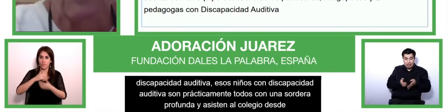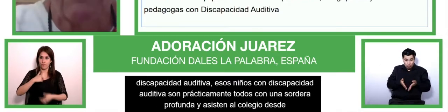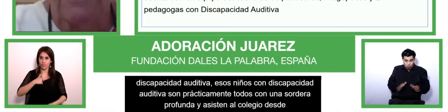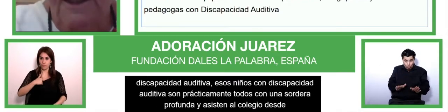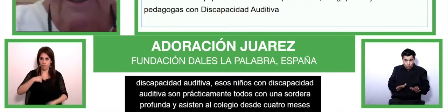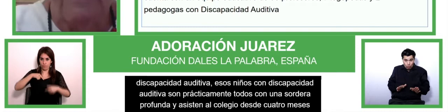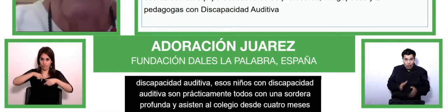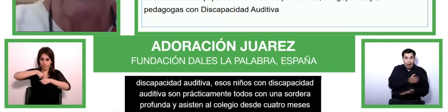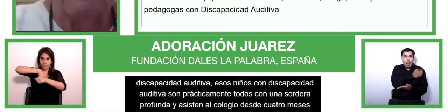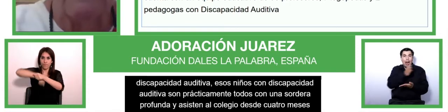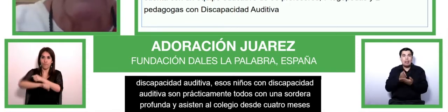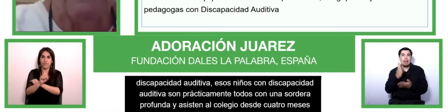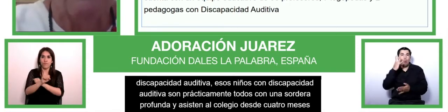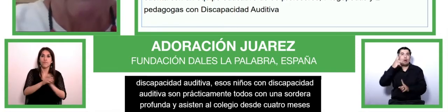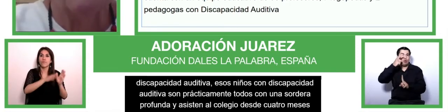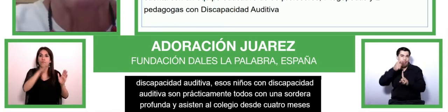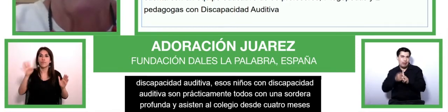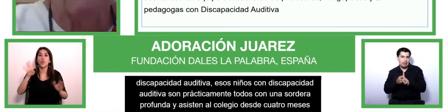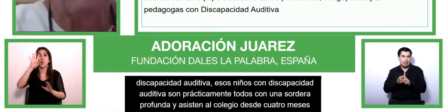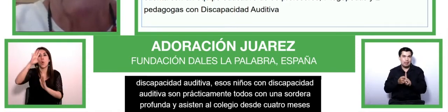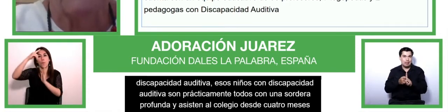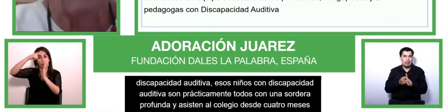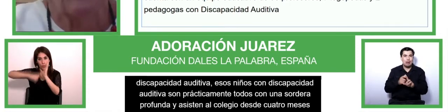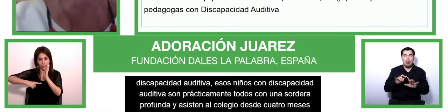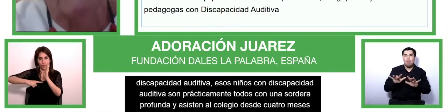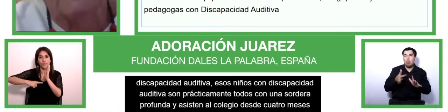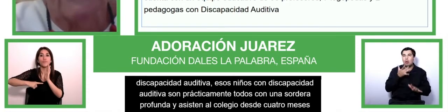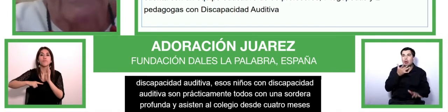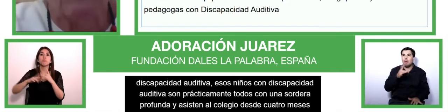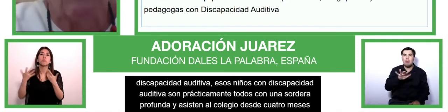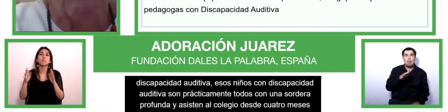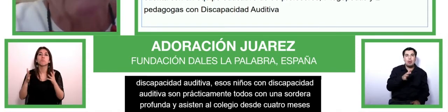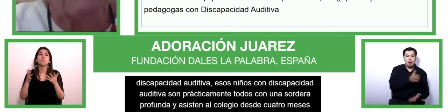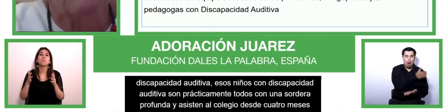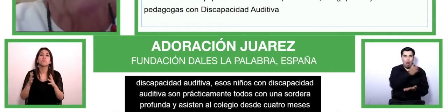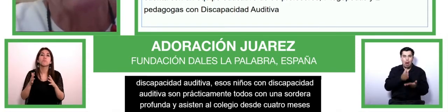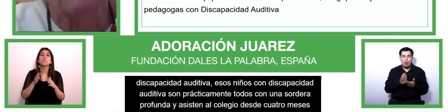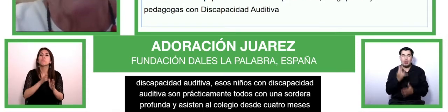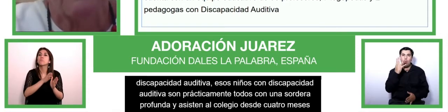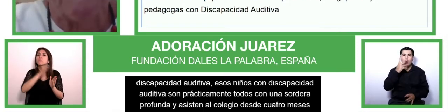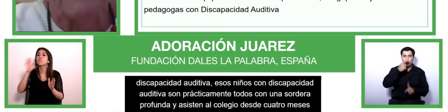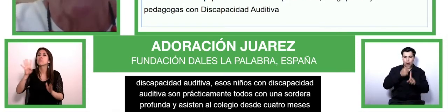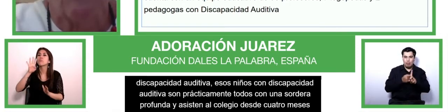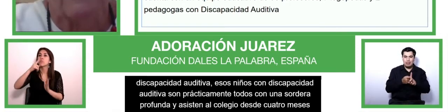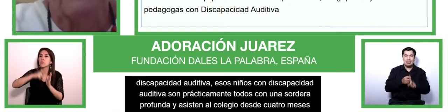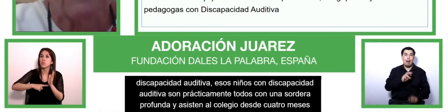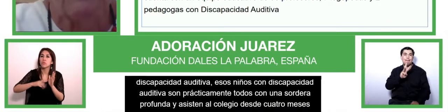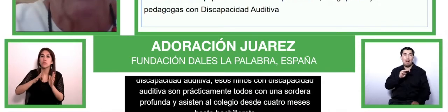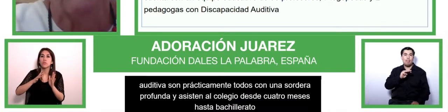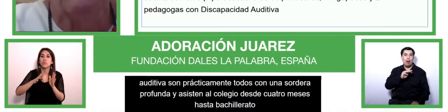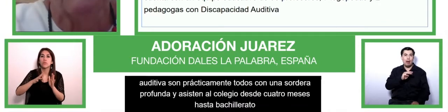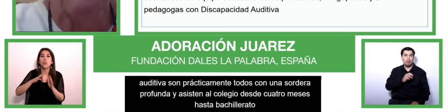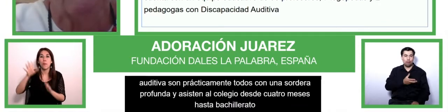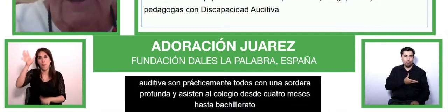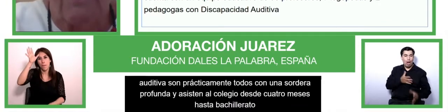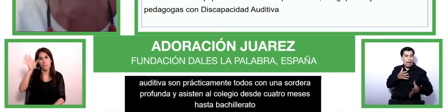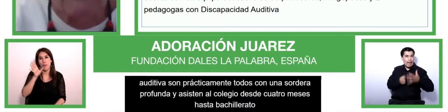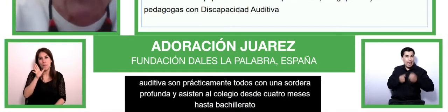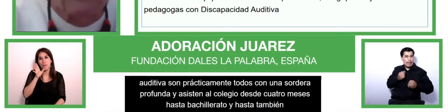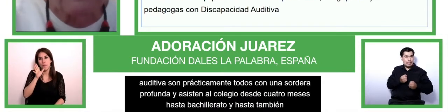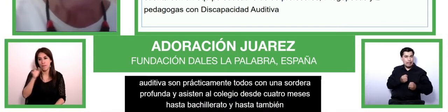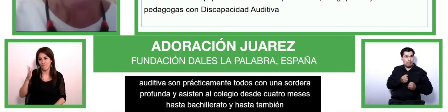los 4 meses de lactancia, hasta bachillerato y hasta también unas secciones de